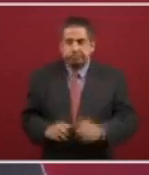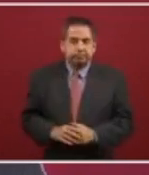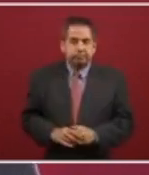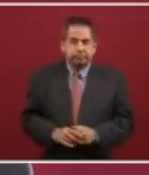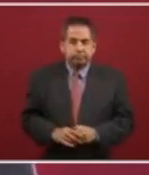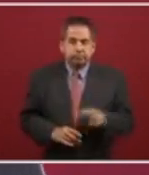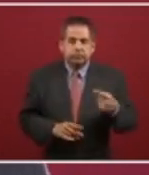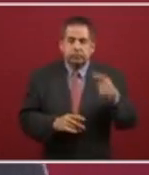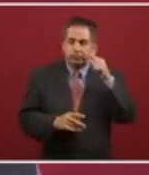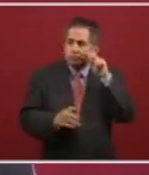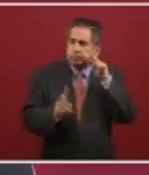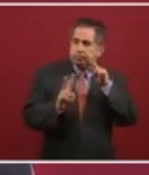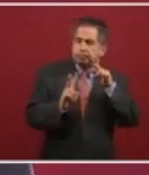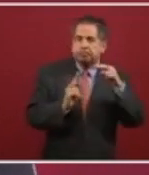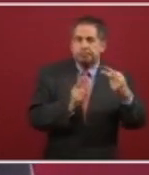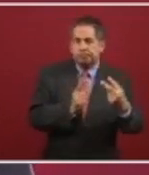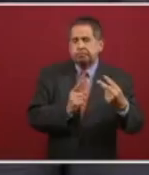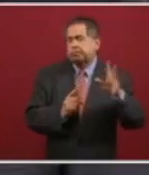son puntos de vista